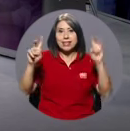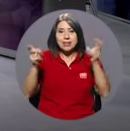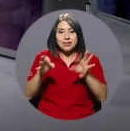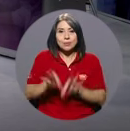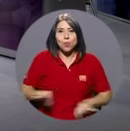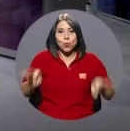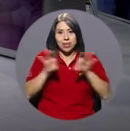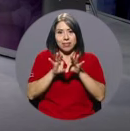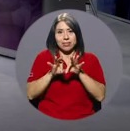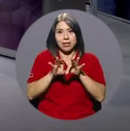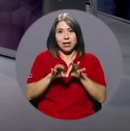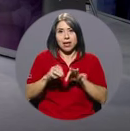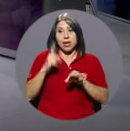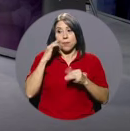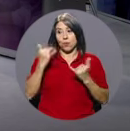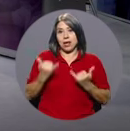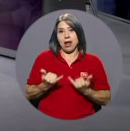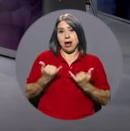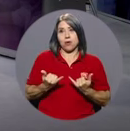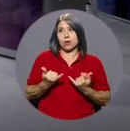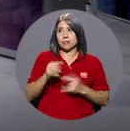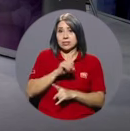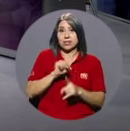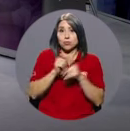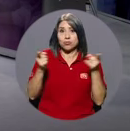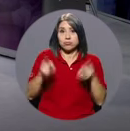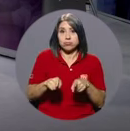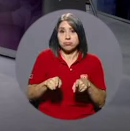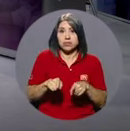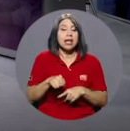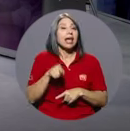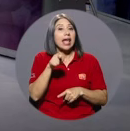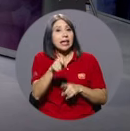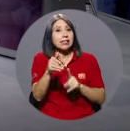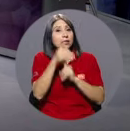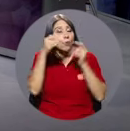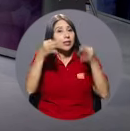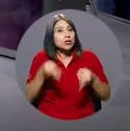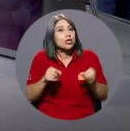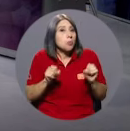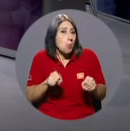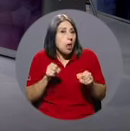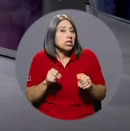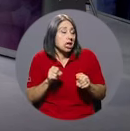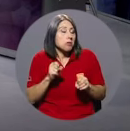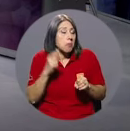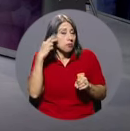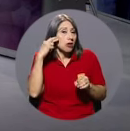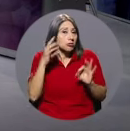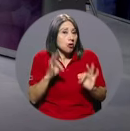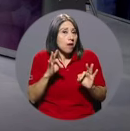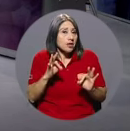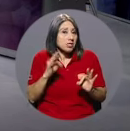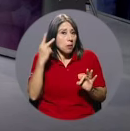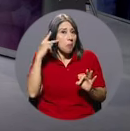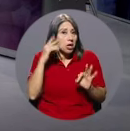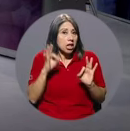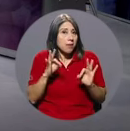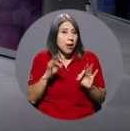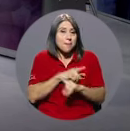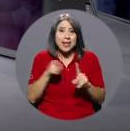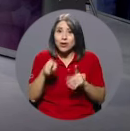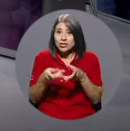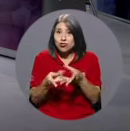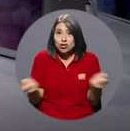que es importante porque una coyuntura como la que estamos, ese tipo de medidas pueden ser razonables y políticamente viables, pero el tema es que esto